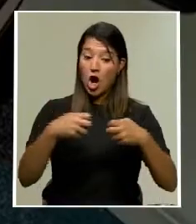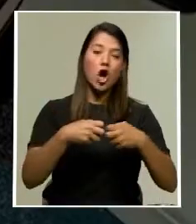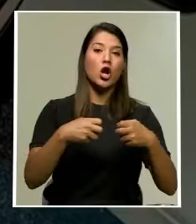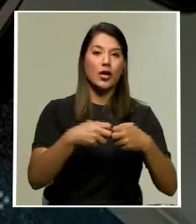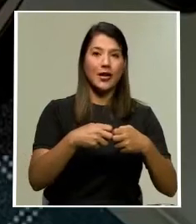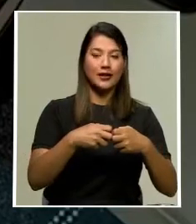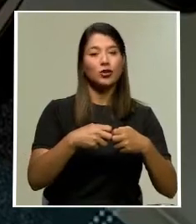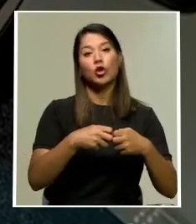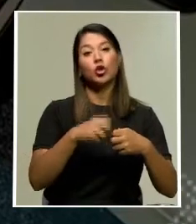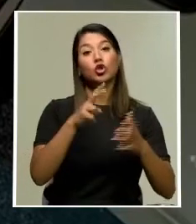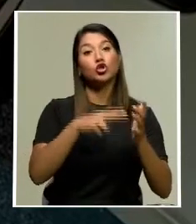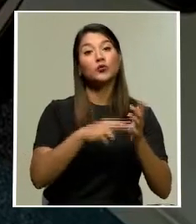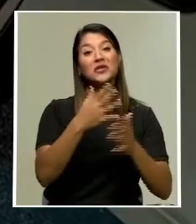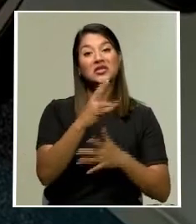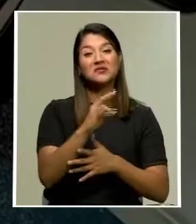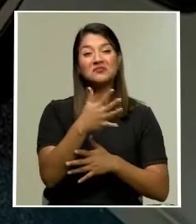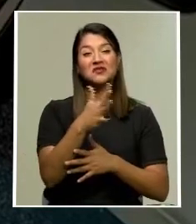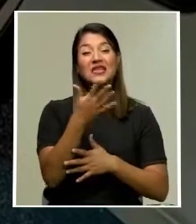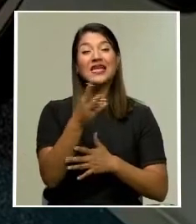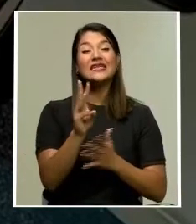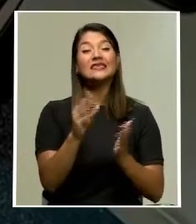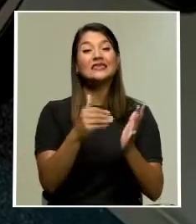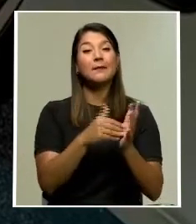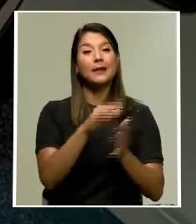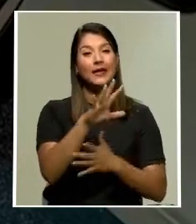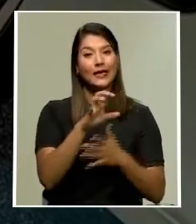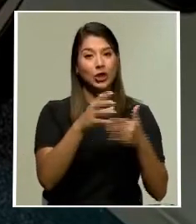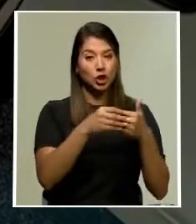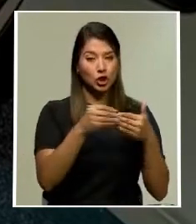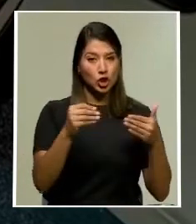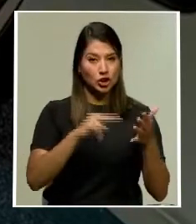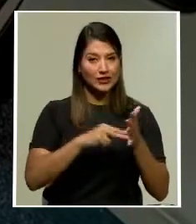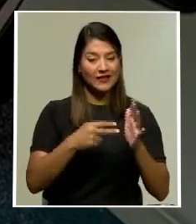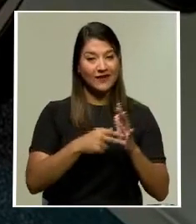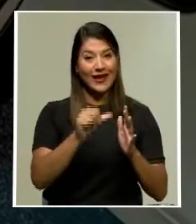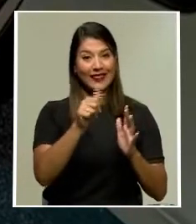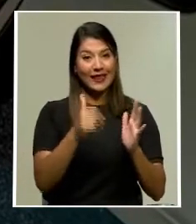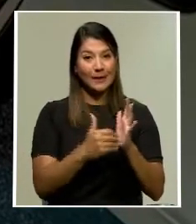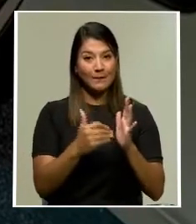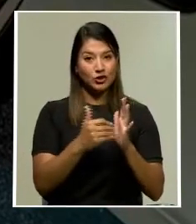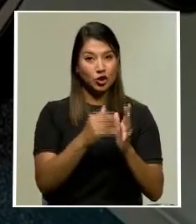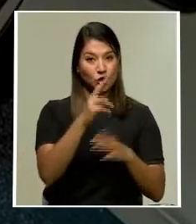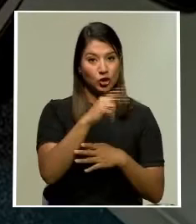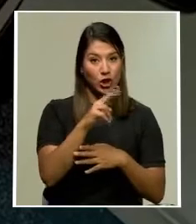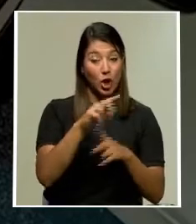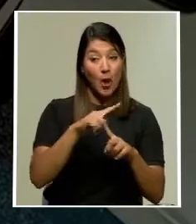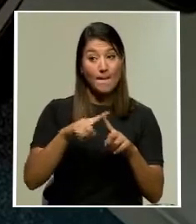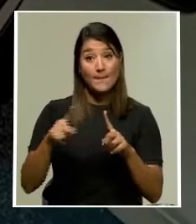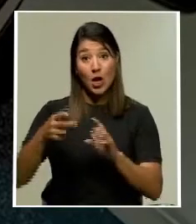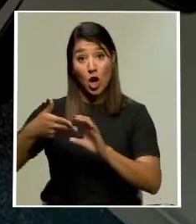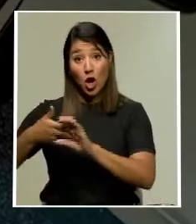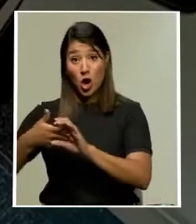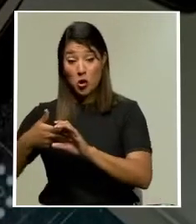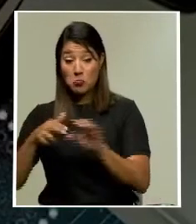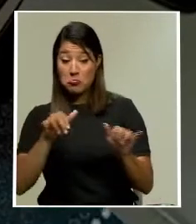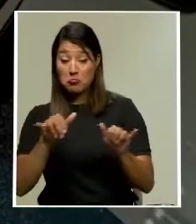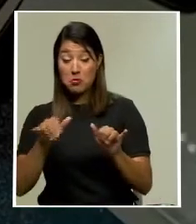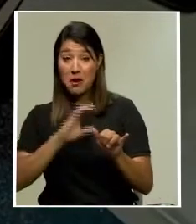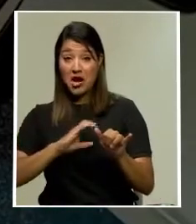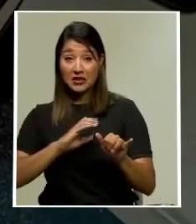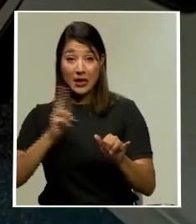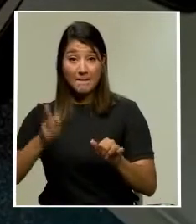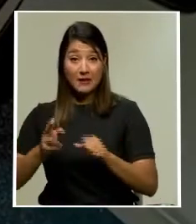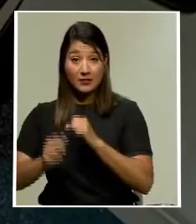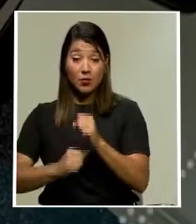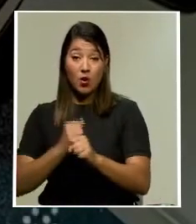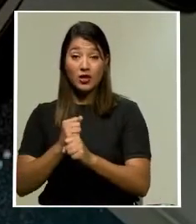hatchback 2017 ronda los $16,500, es decir, unos 10 millones de colones, mientras que uno de combustible similar y mismo año tiene